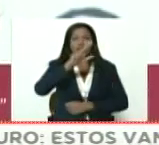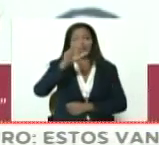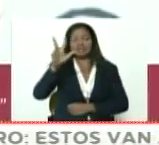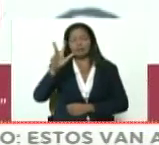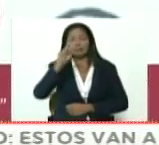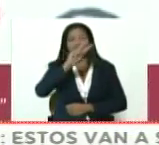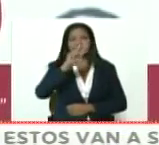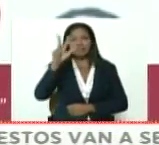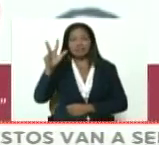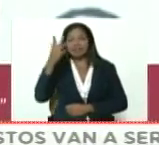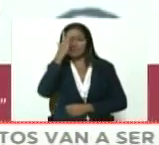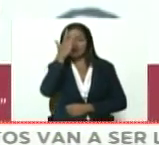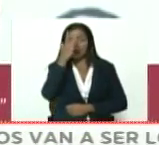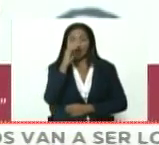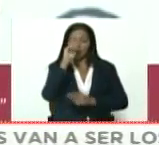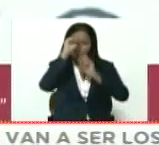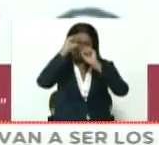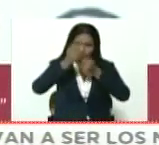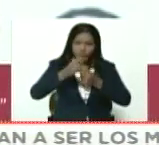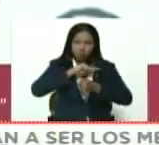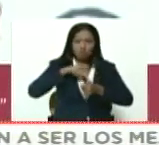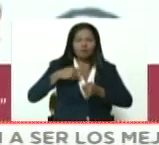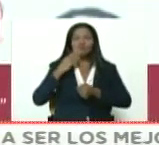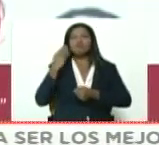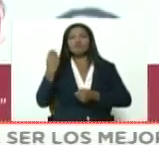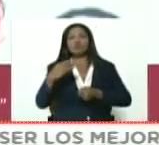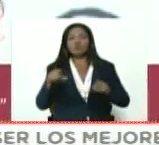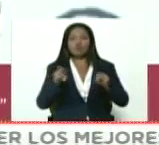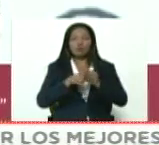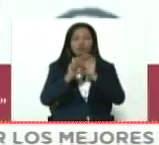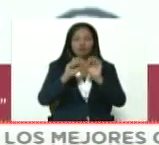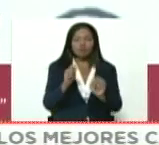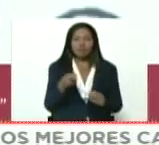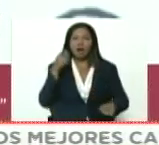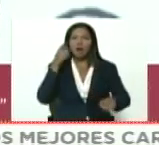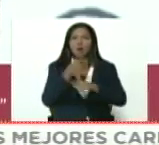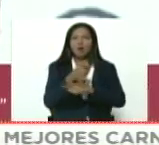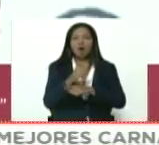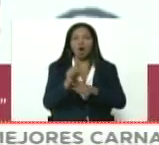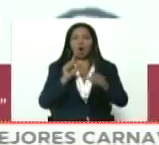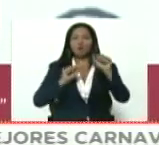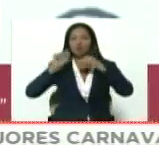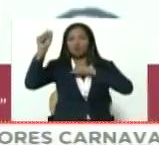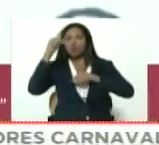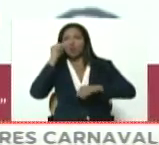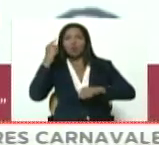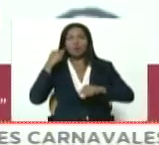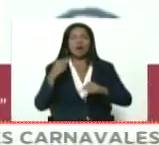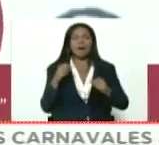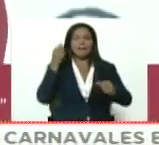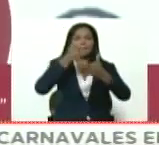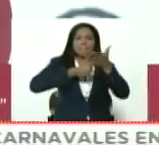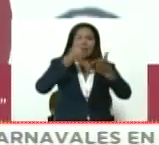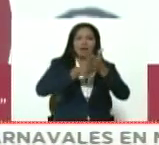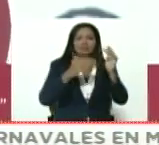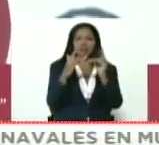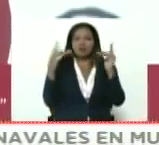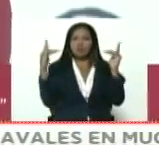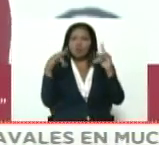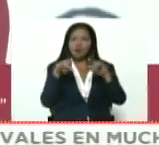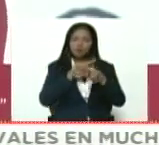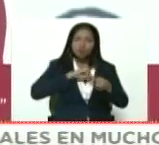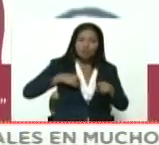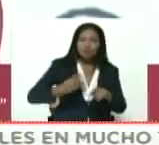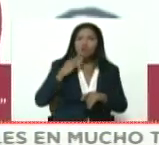de febrero, para condecorar a nuestra juventud la Orden Héroes y Heroína Batalla de los Puentes, esa juventud que